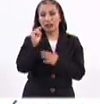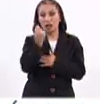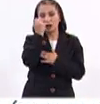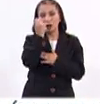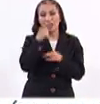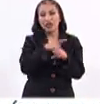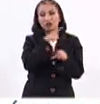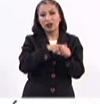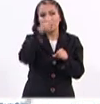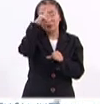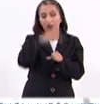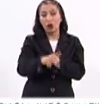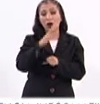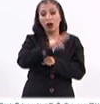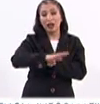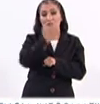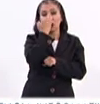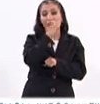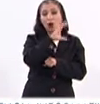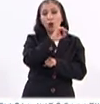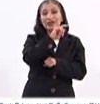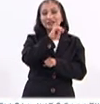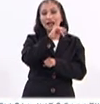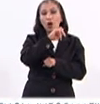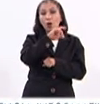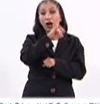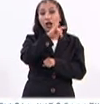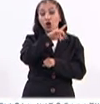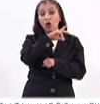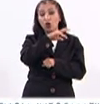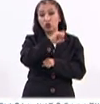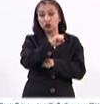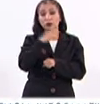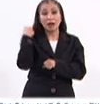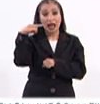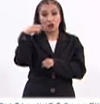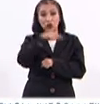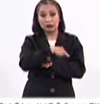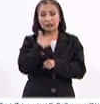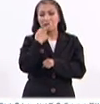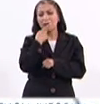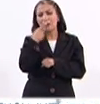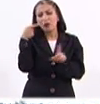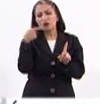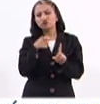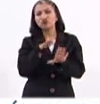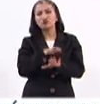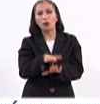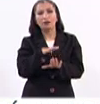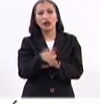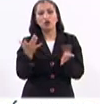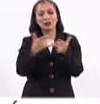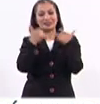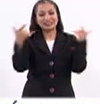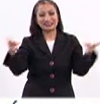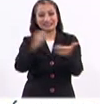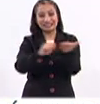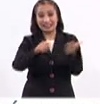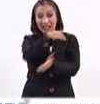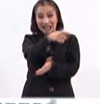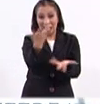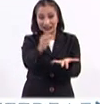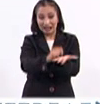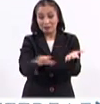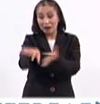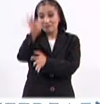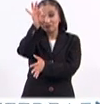Nacional de México, Campus Coatzacoalcos, además vienen de Veracruz, con quien hablaremos sobre un cuento que él escribió y que